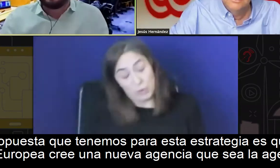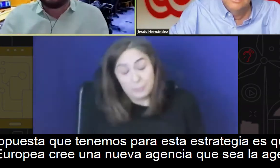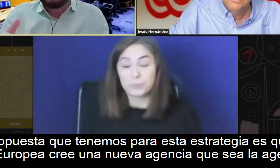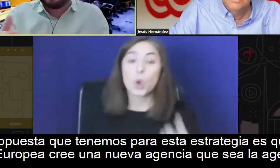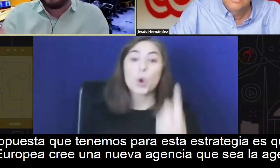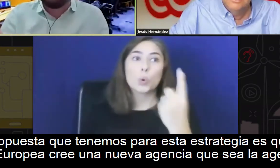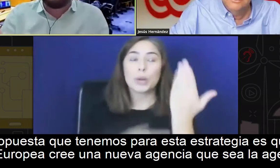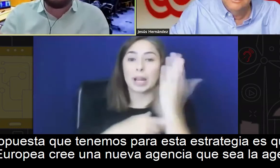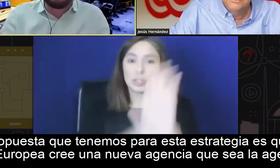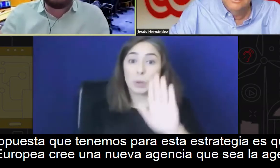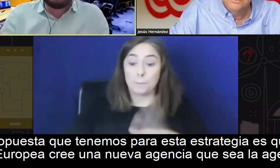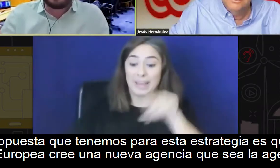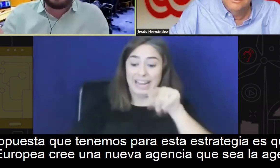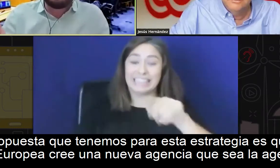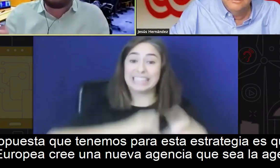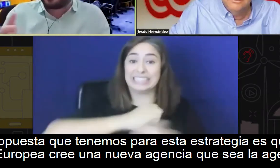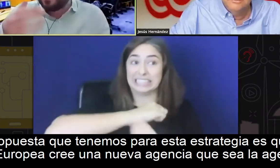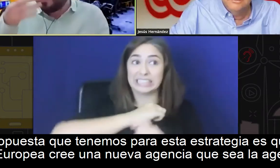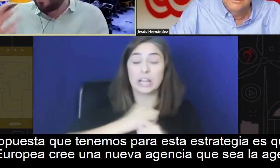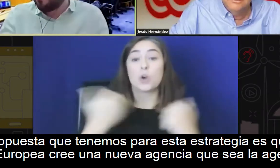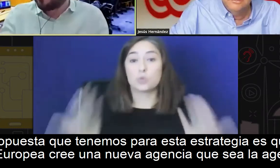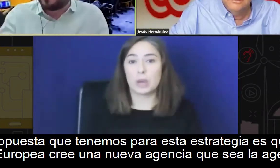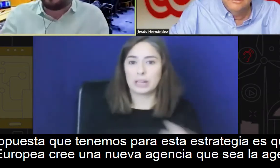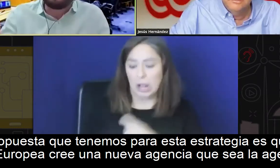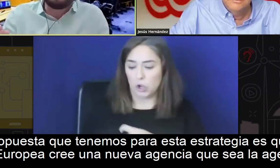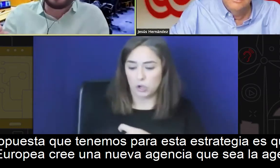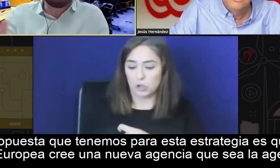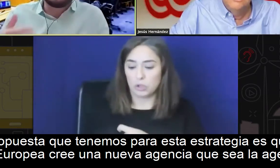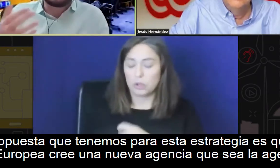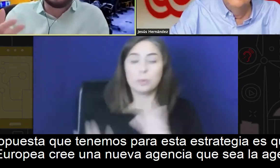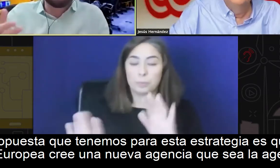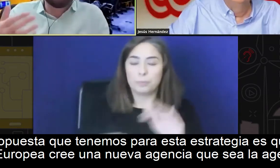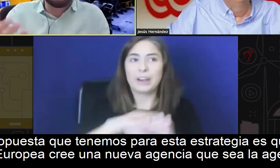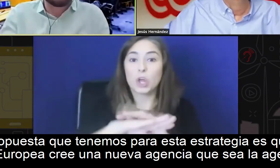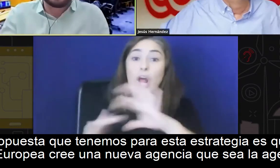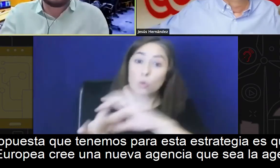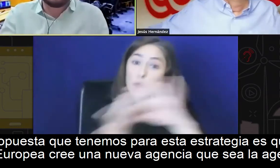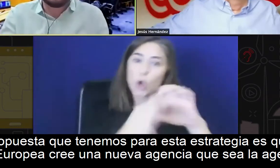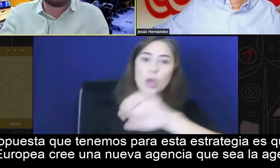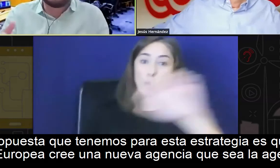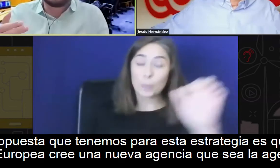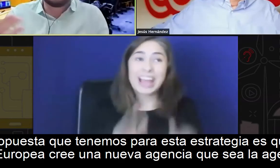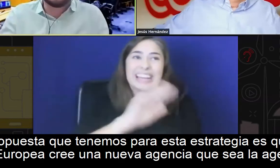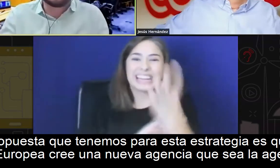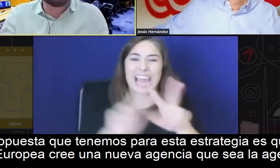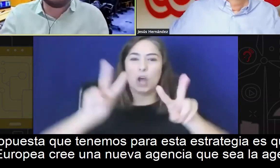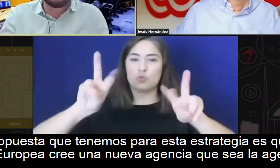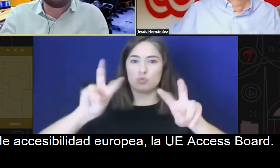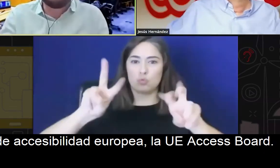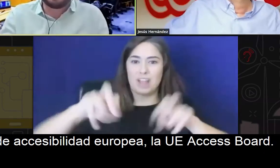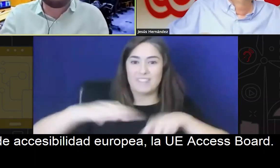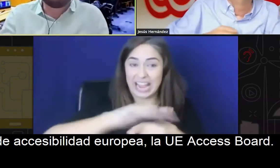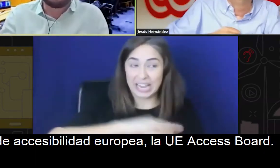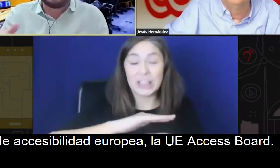estrategia es que la Comisión Europea, o sea, que la Unión Europea cree una nueva agencia, que sea la Agencia de